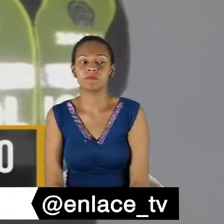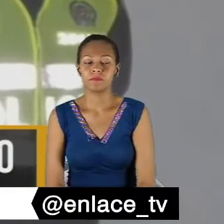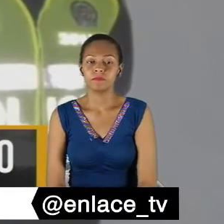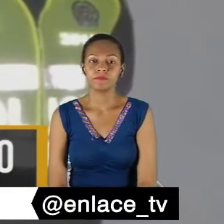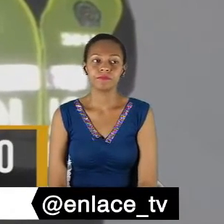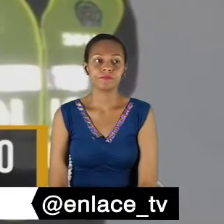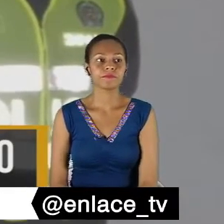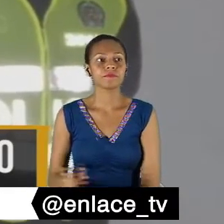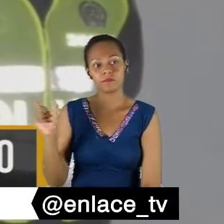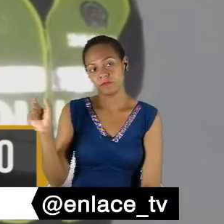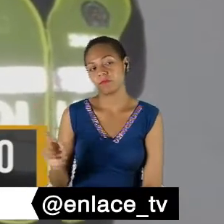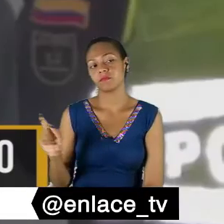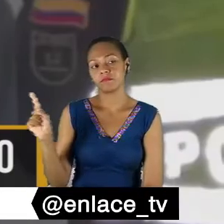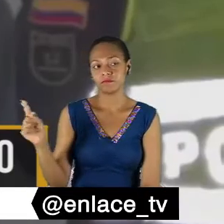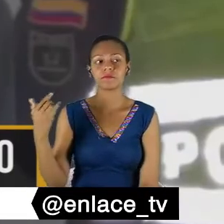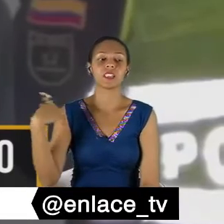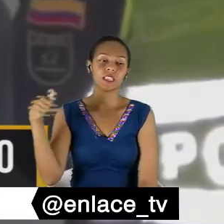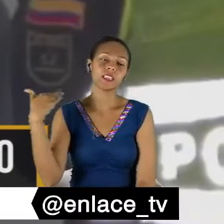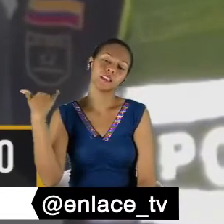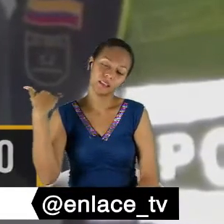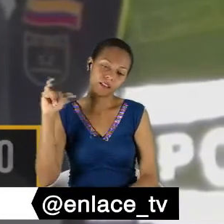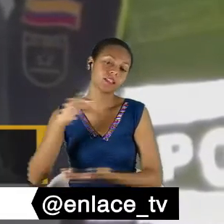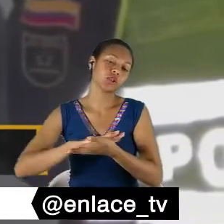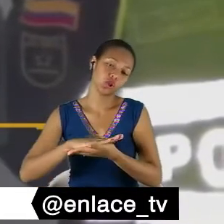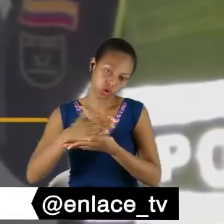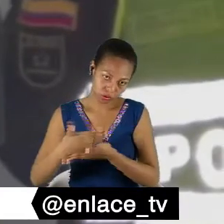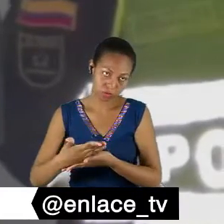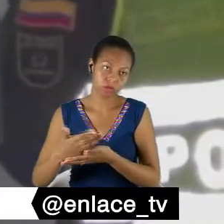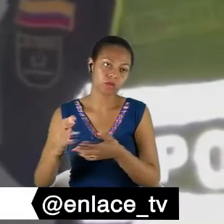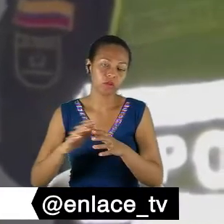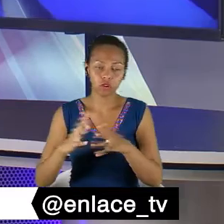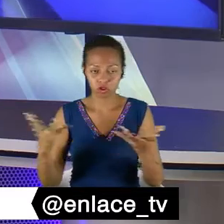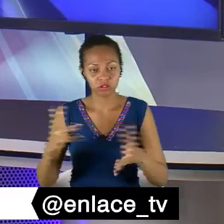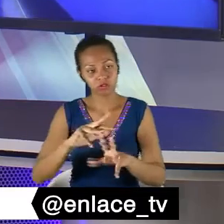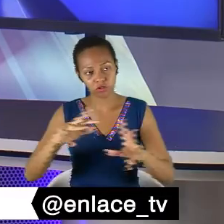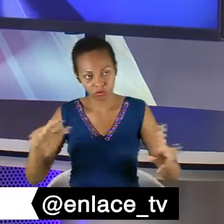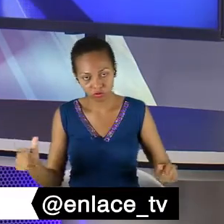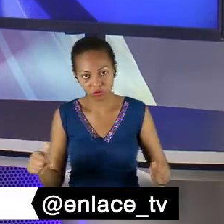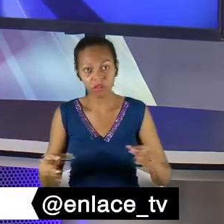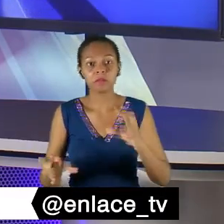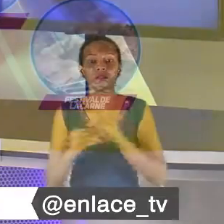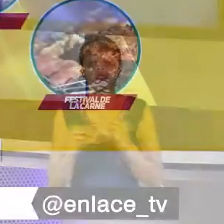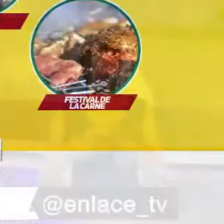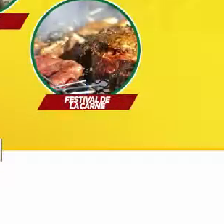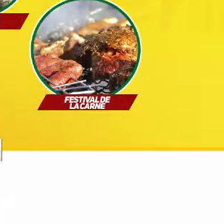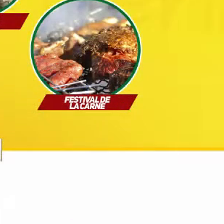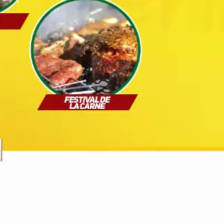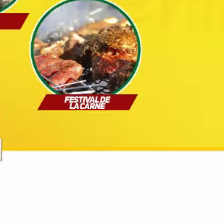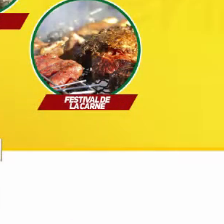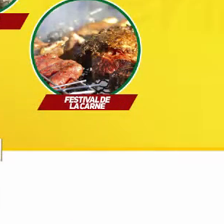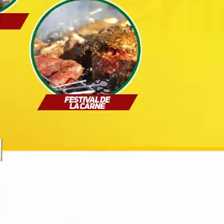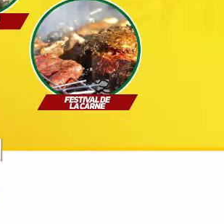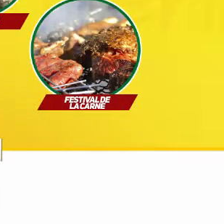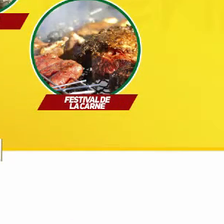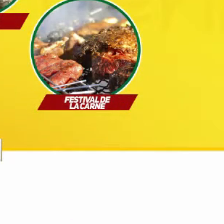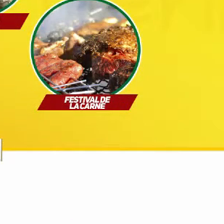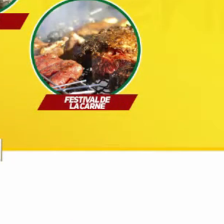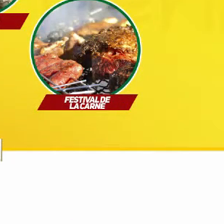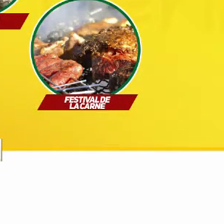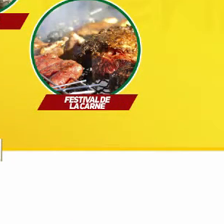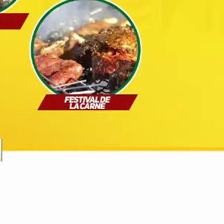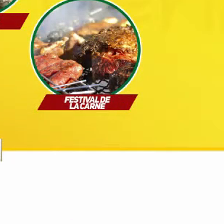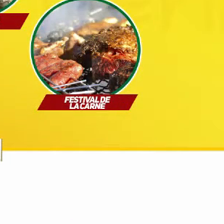presentaba antecedentes judiciales por hurto y porte ilegal de armas de fuego. Vive la feria del 12 al 19 de junio. Barranca